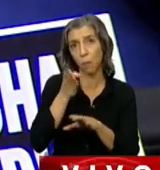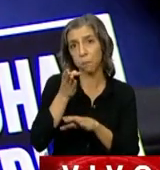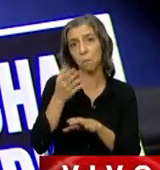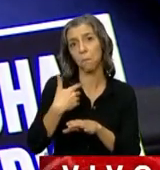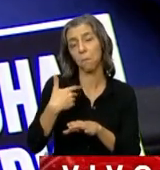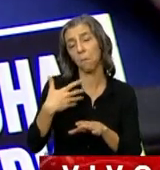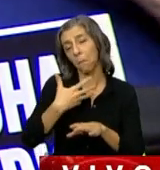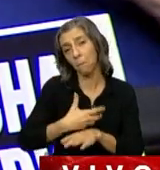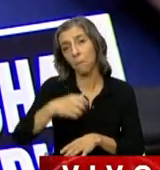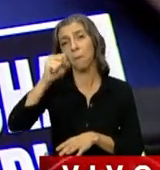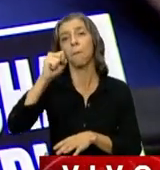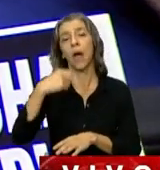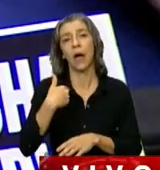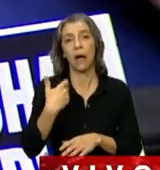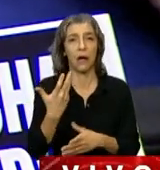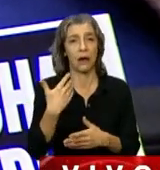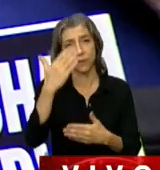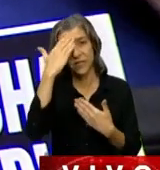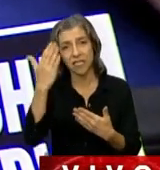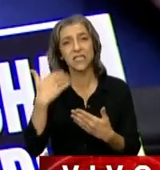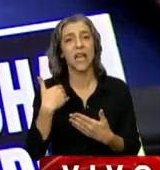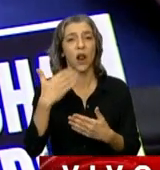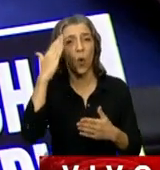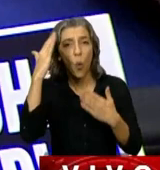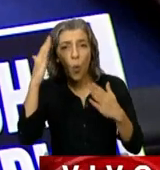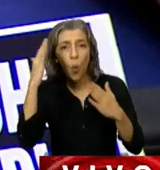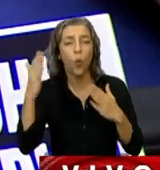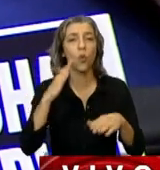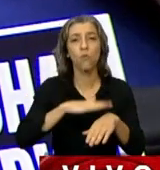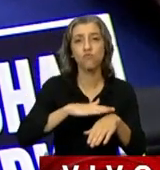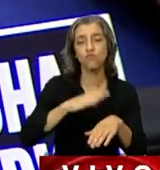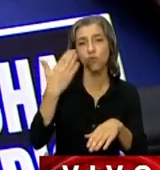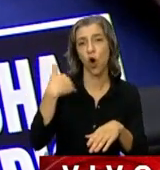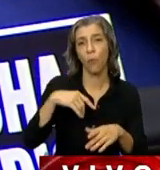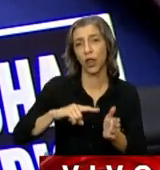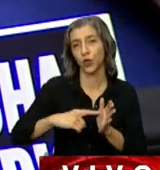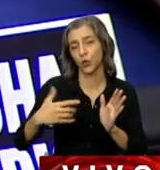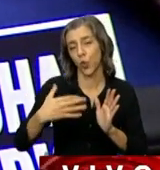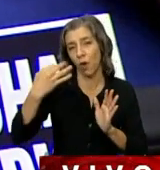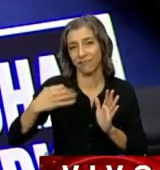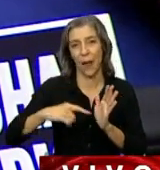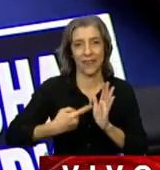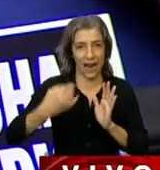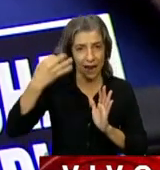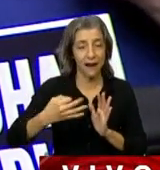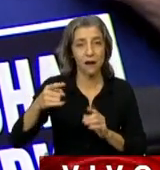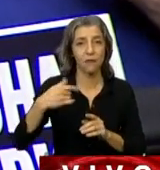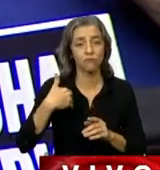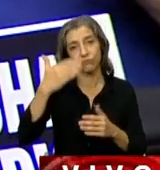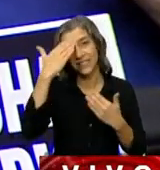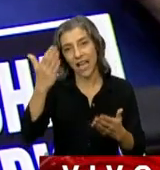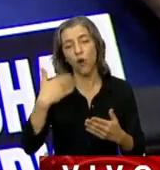ir a saludar la recuperación frente al Cabildo en la ciudad capital. Tengo perfectamente